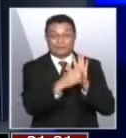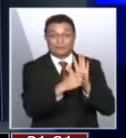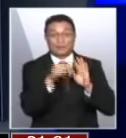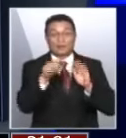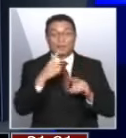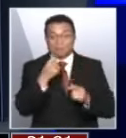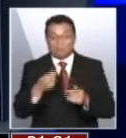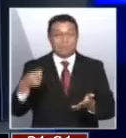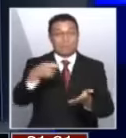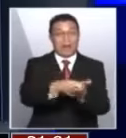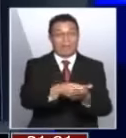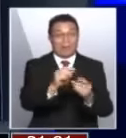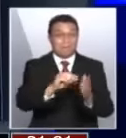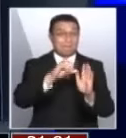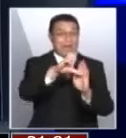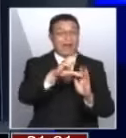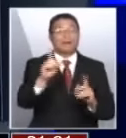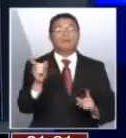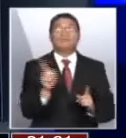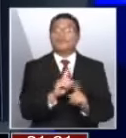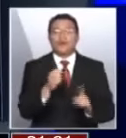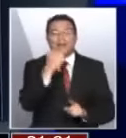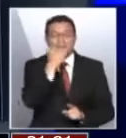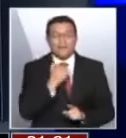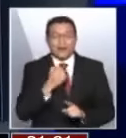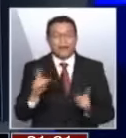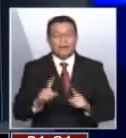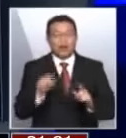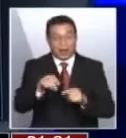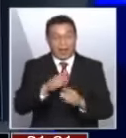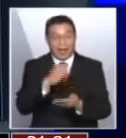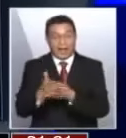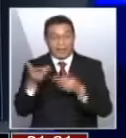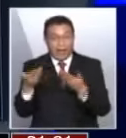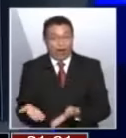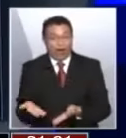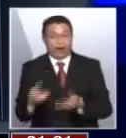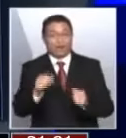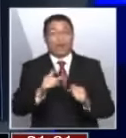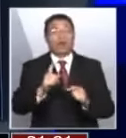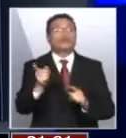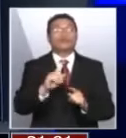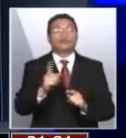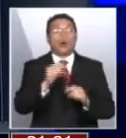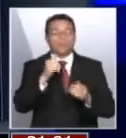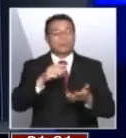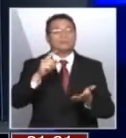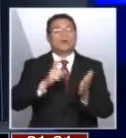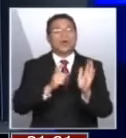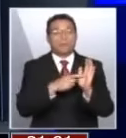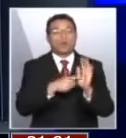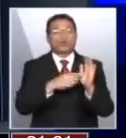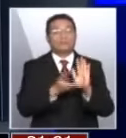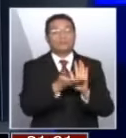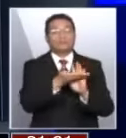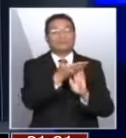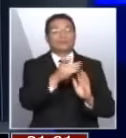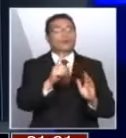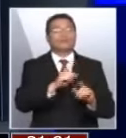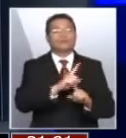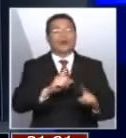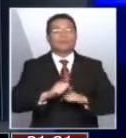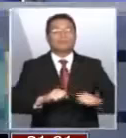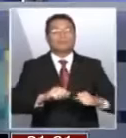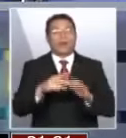la reconstrucción, al revés, permitió y permite hasta hoy a esa empresa no estar sometida a alzas en impuestos